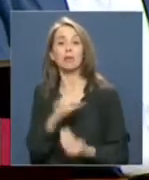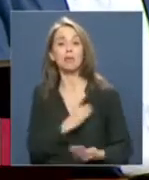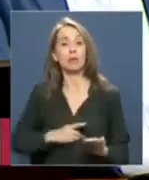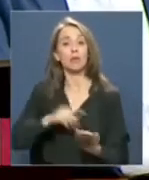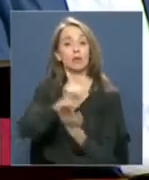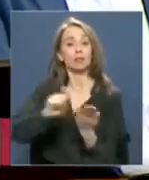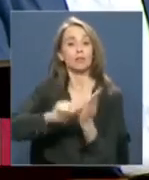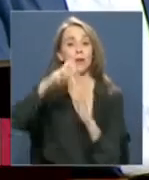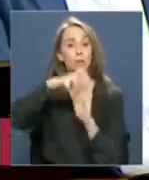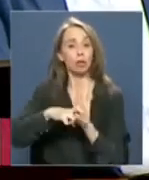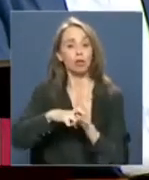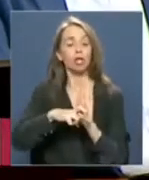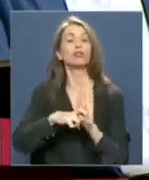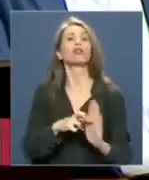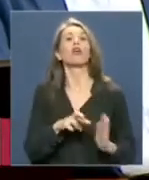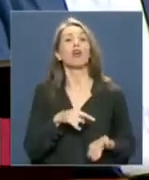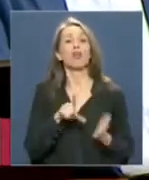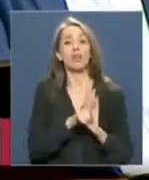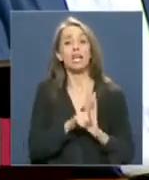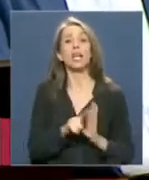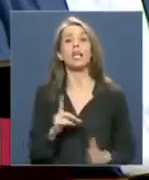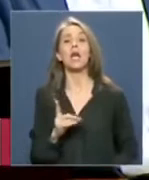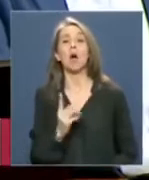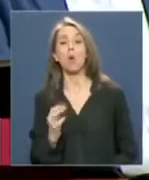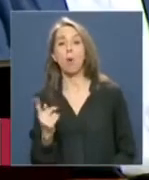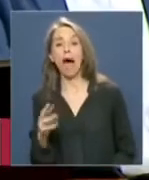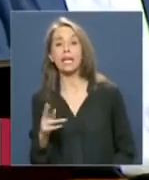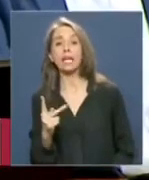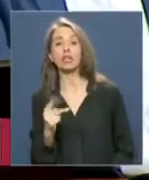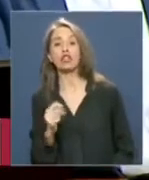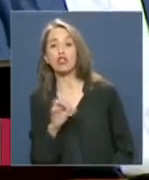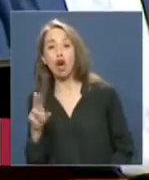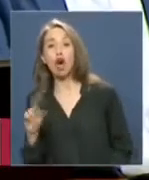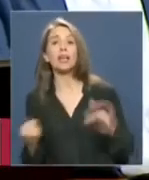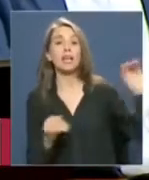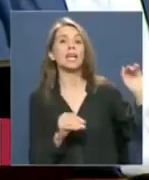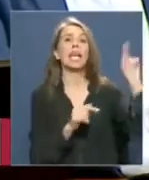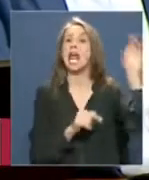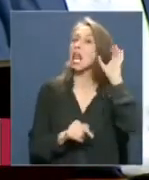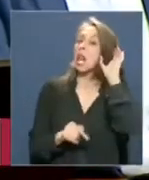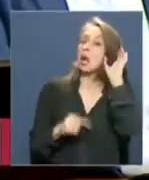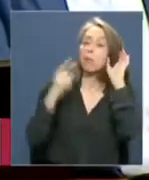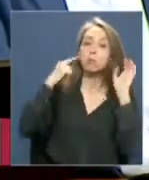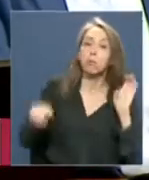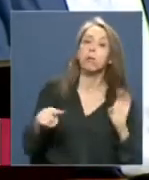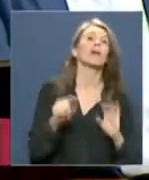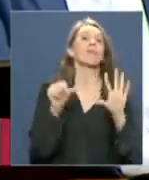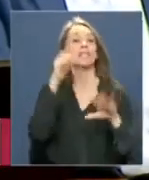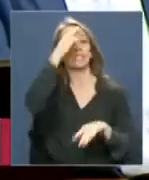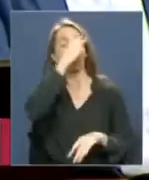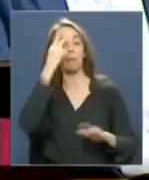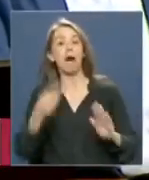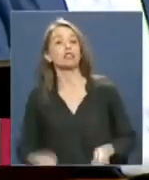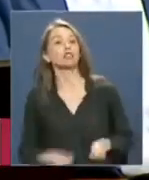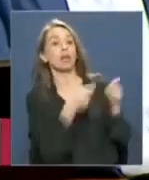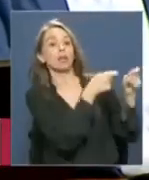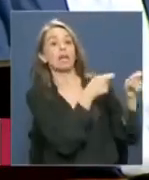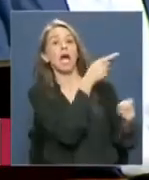proyectos, Walker Torres, el día 16 de marzo cuando le fueron a presentar y no les dieran el portazo que les